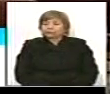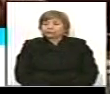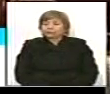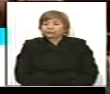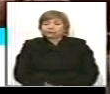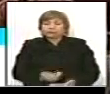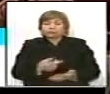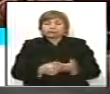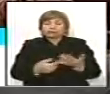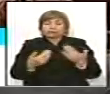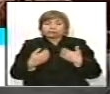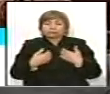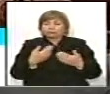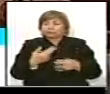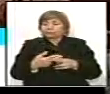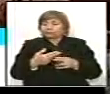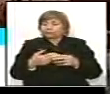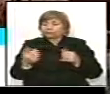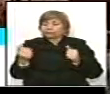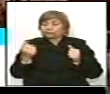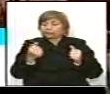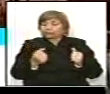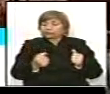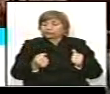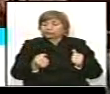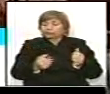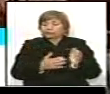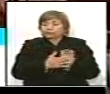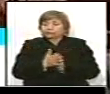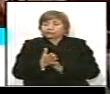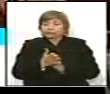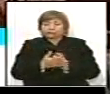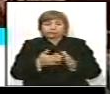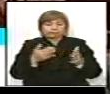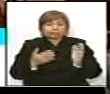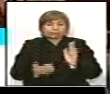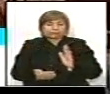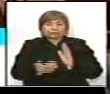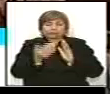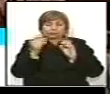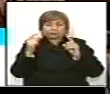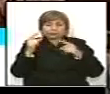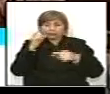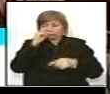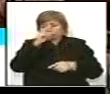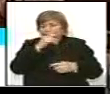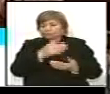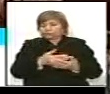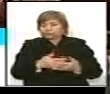¿Qué te llama con tanto poder que estás dispuesto a enfrentar dificultades?